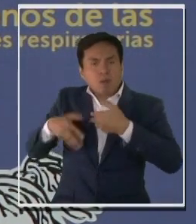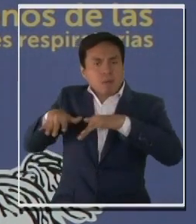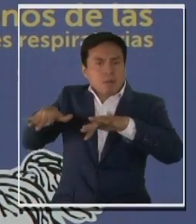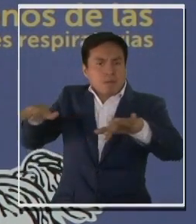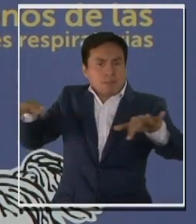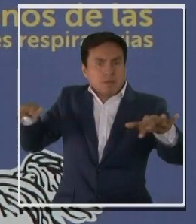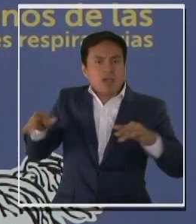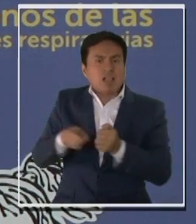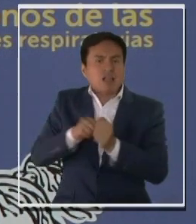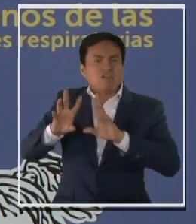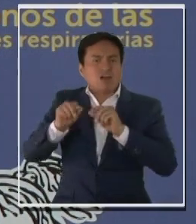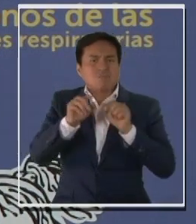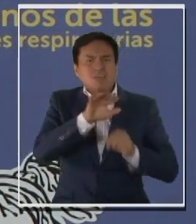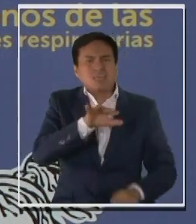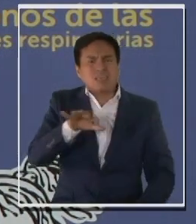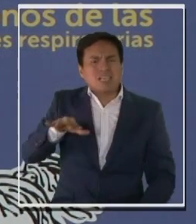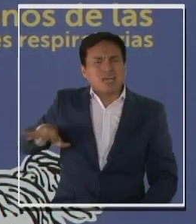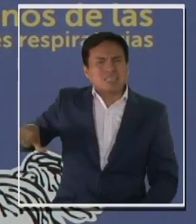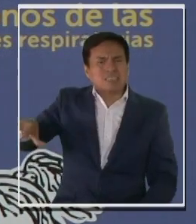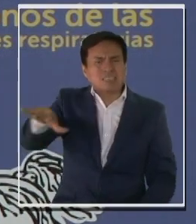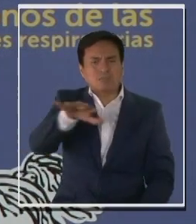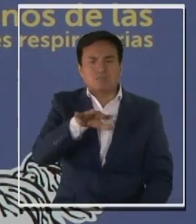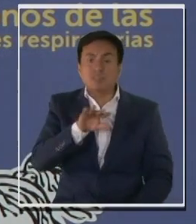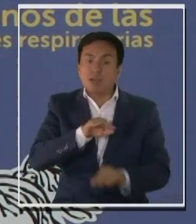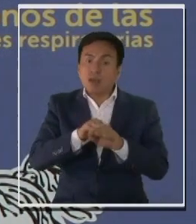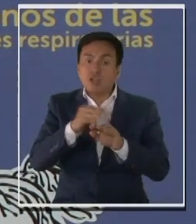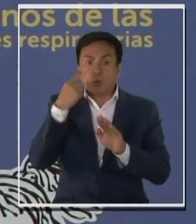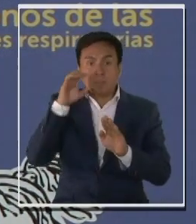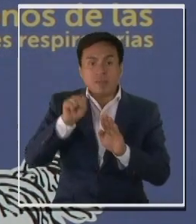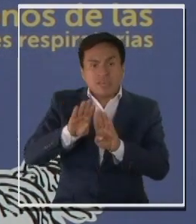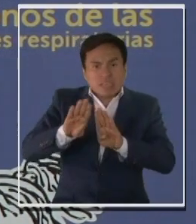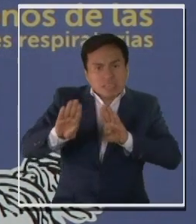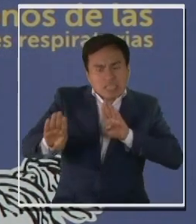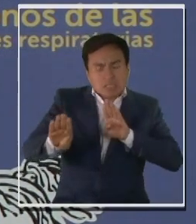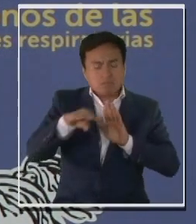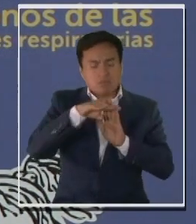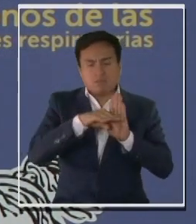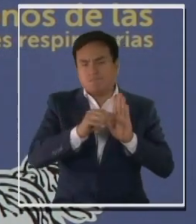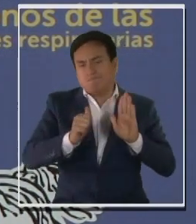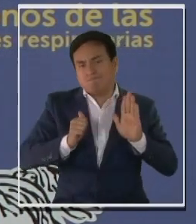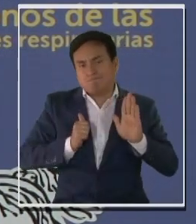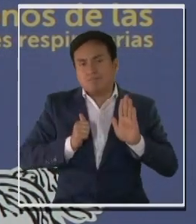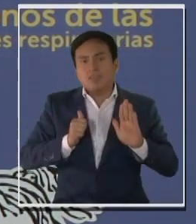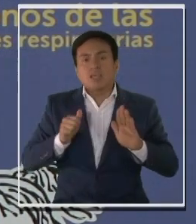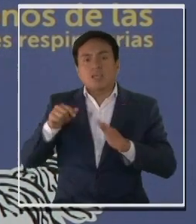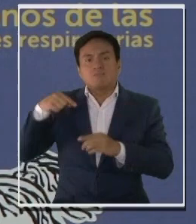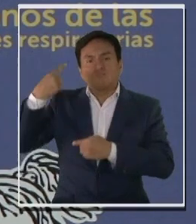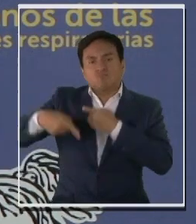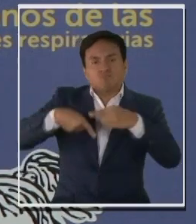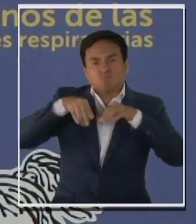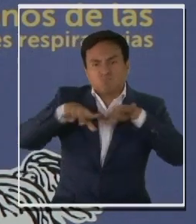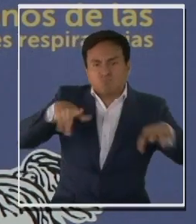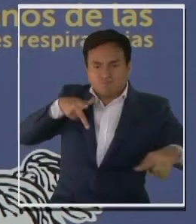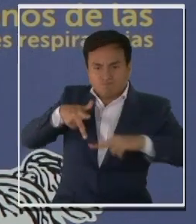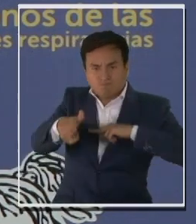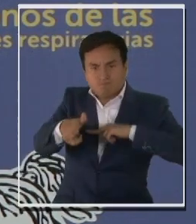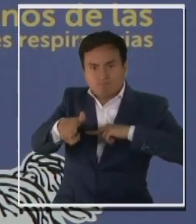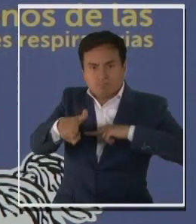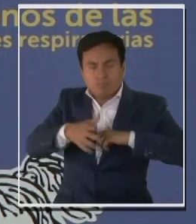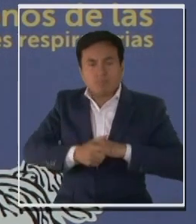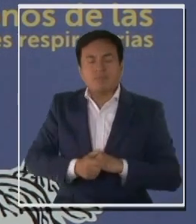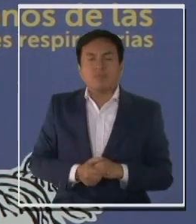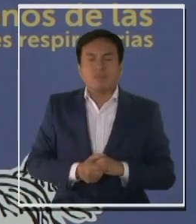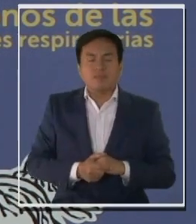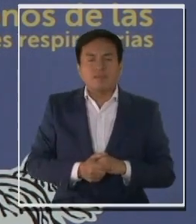dentro de las familias por eso el llamado a prevenir y tomar estas medidas de prevención para cortar la cadena de transmisión